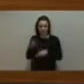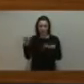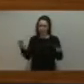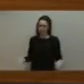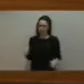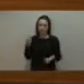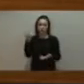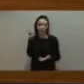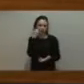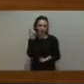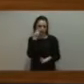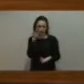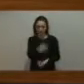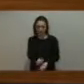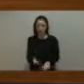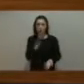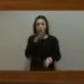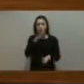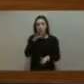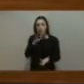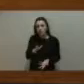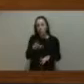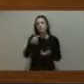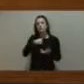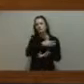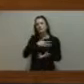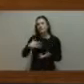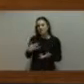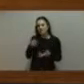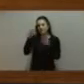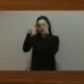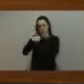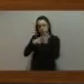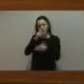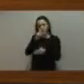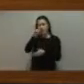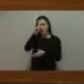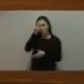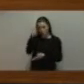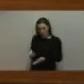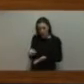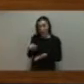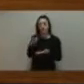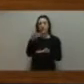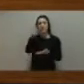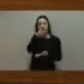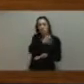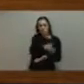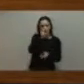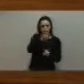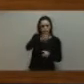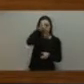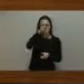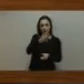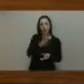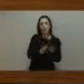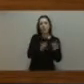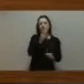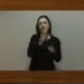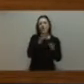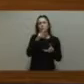echarle cara. ¿Quiere que le recuerde las sentencias judiciales por las que se han... Pero vamos a ver, ¿cómo puede venir aquí